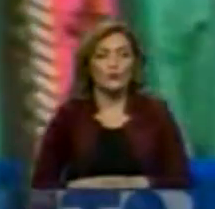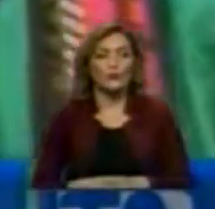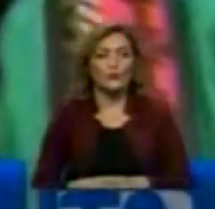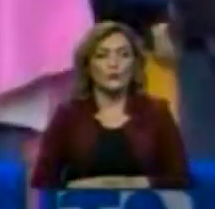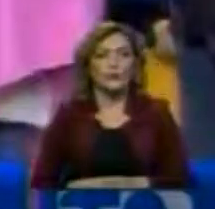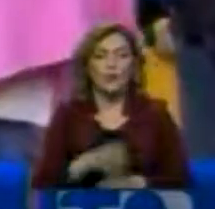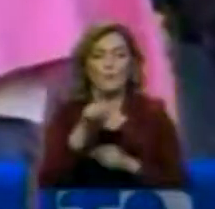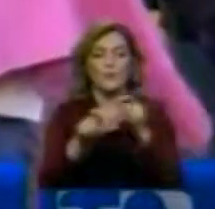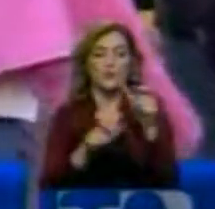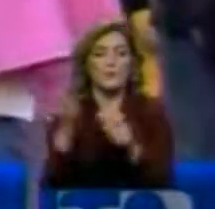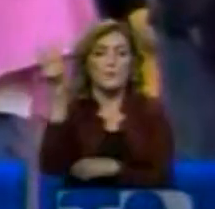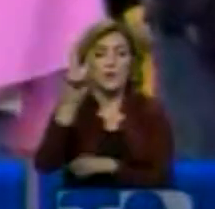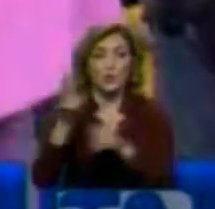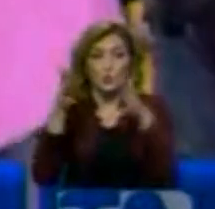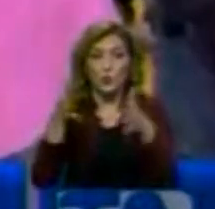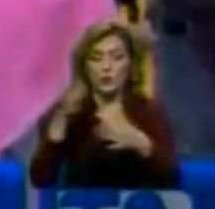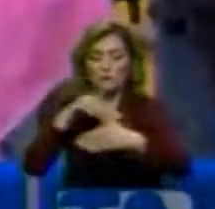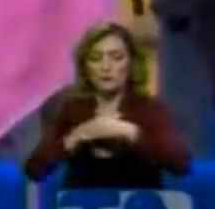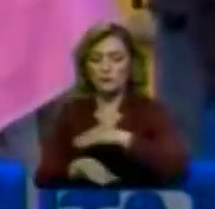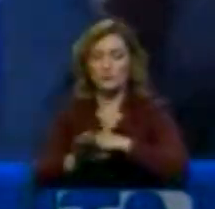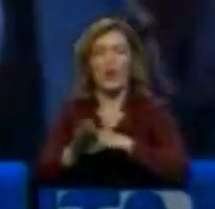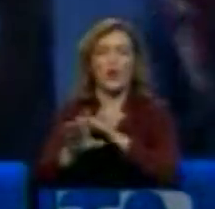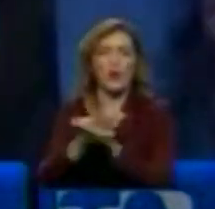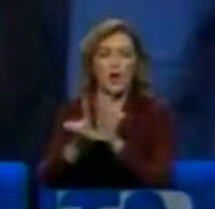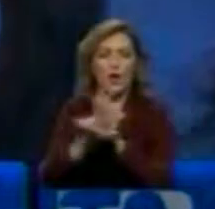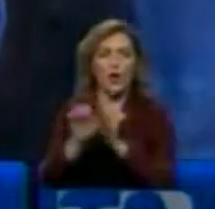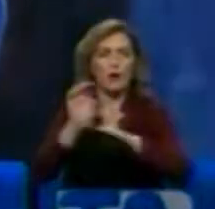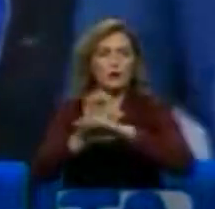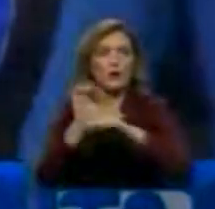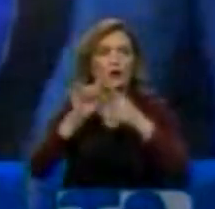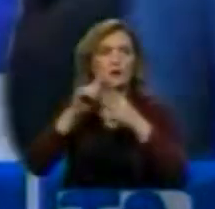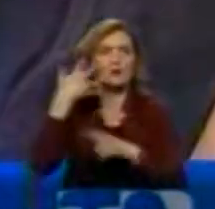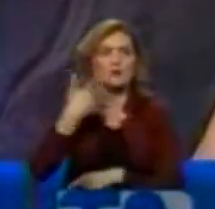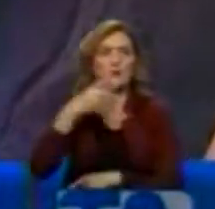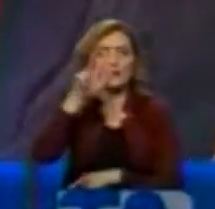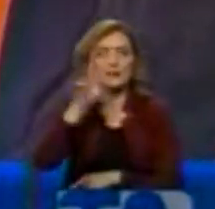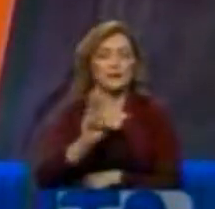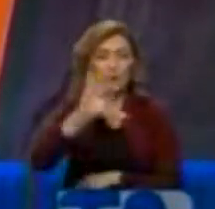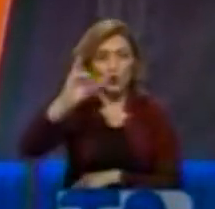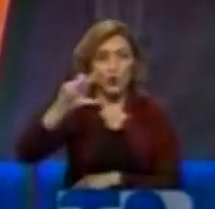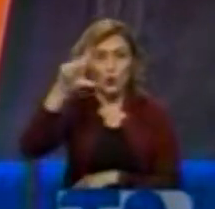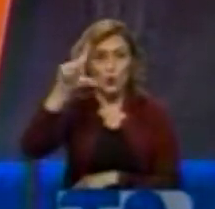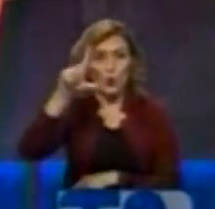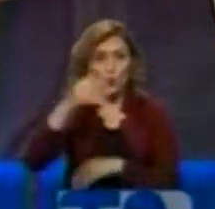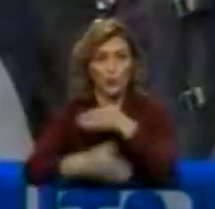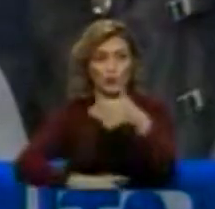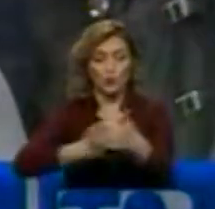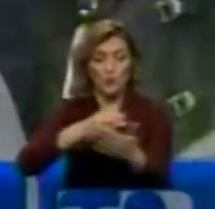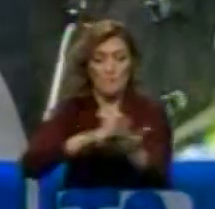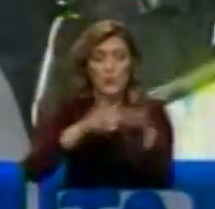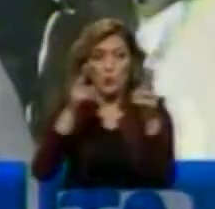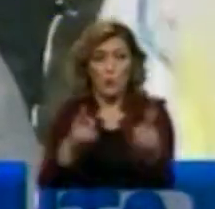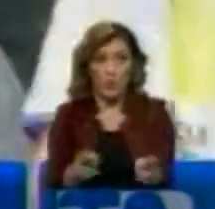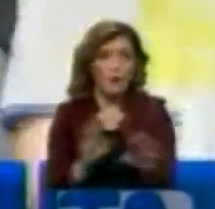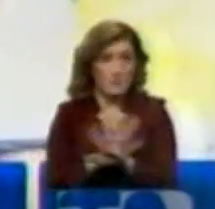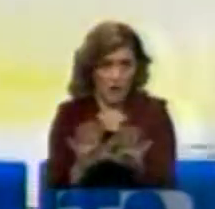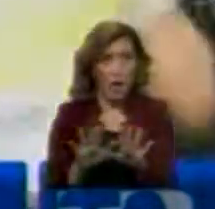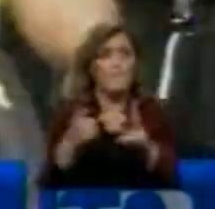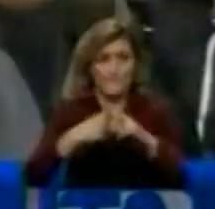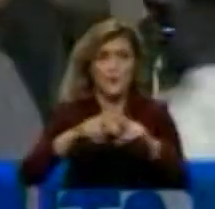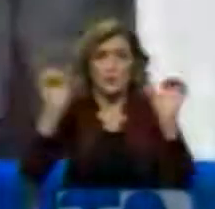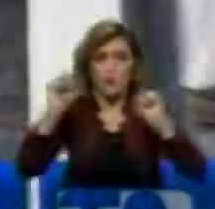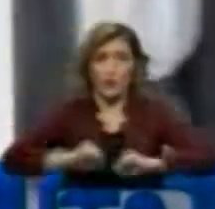Los ciudadanos venezolanos que ingresaron de forma regular al país hasta el 26 de julio podrán ya iniciar el proceso para la visa de excepción por